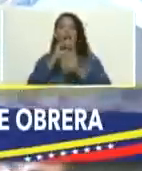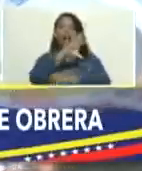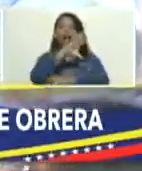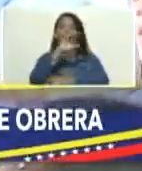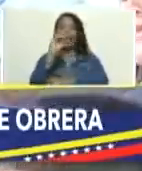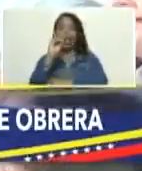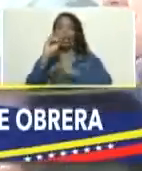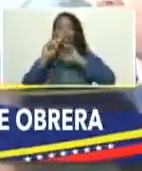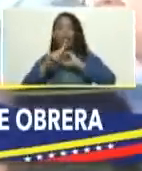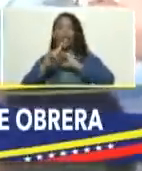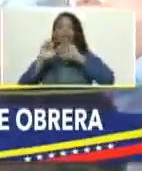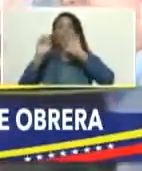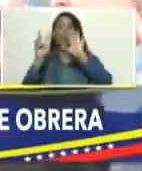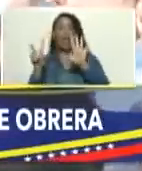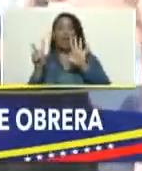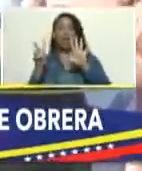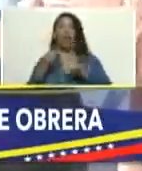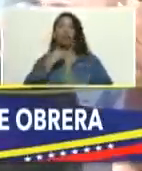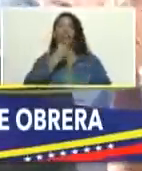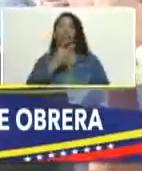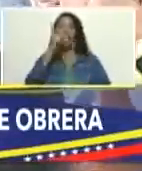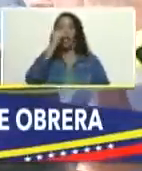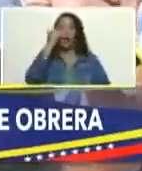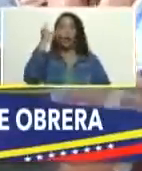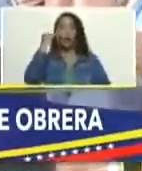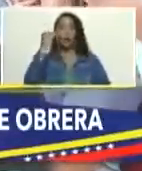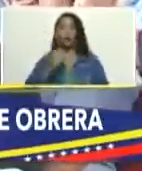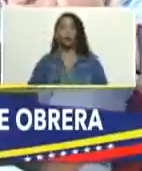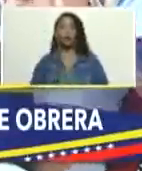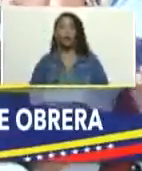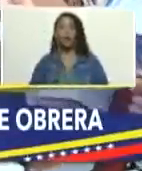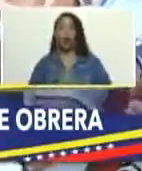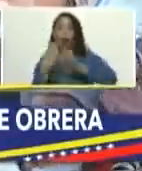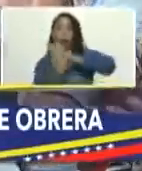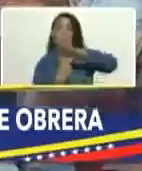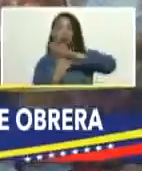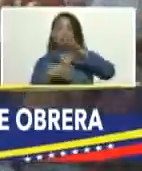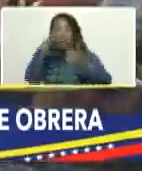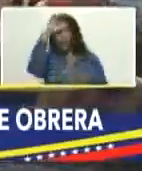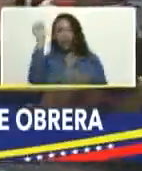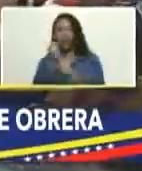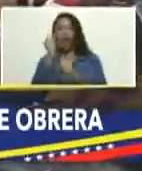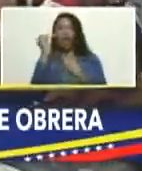10.517 voceros y voceras de la base obrera.